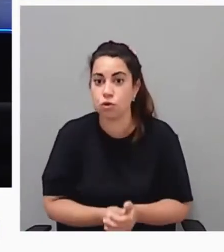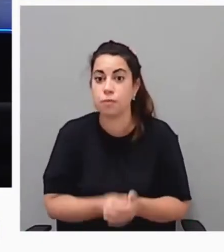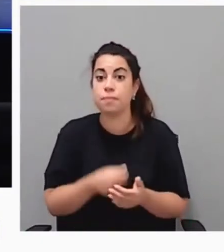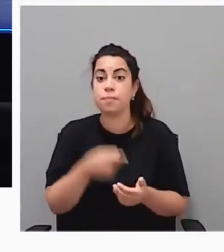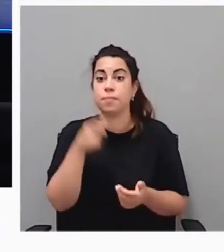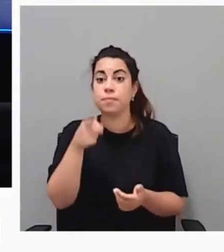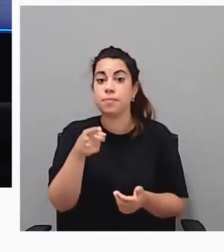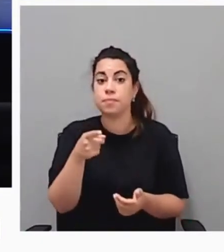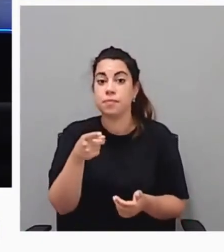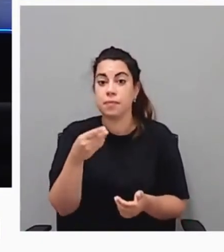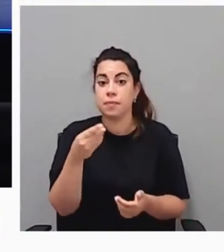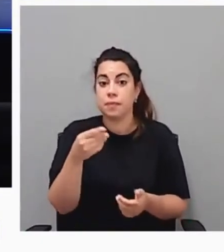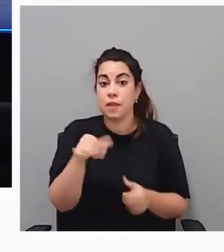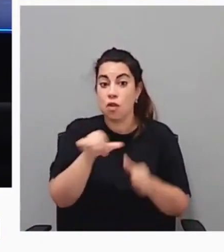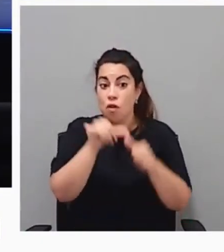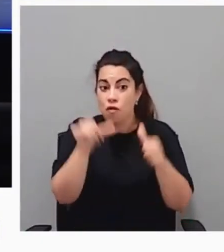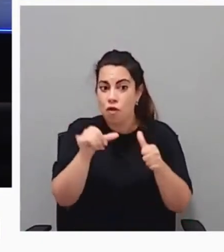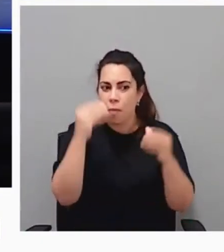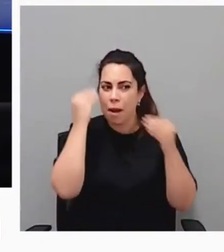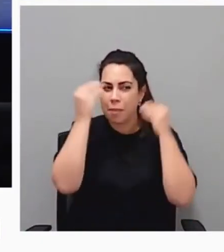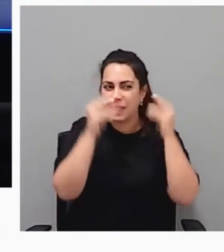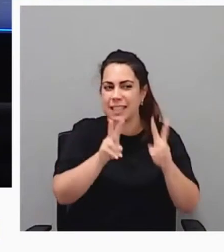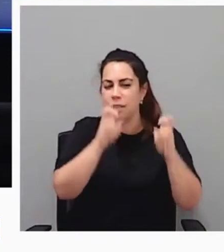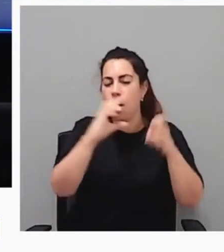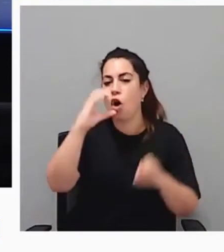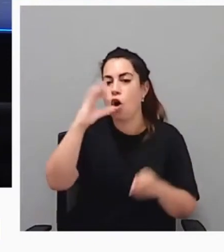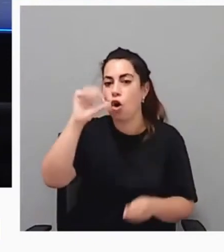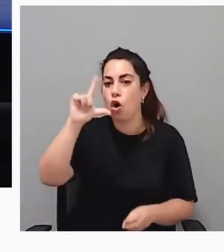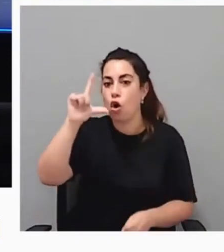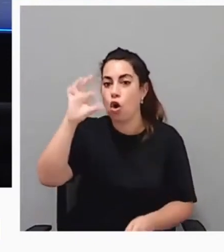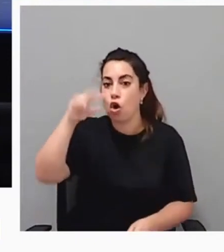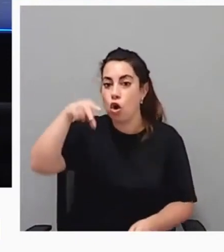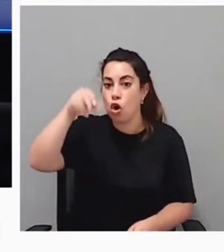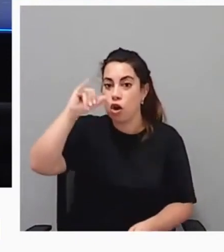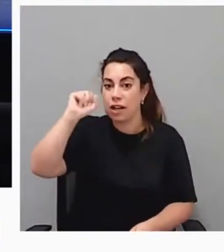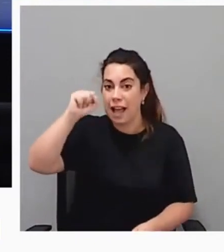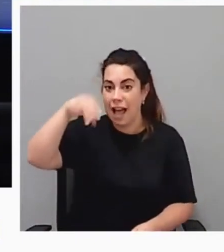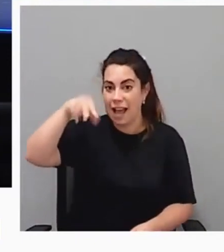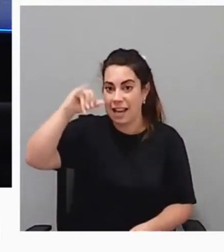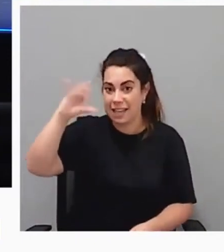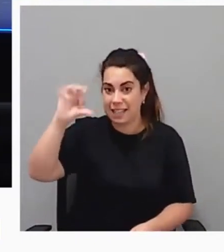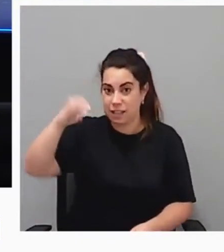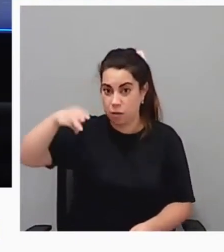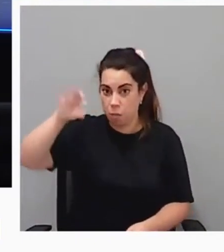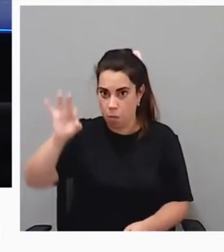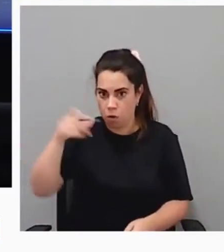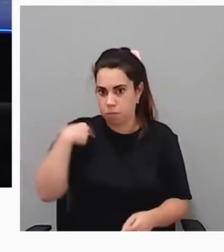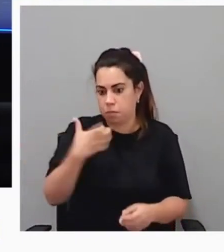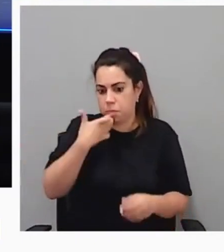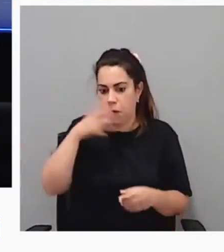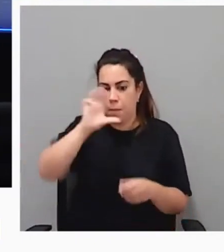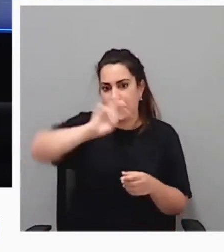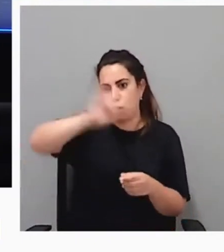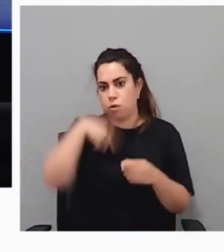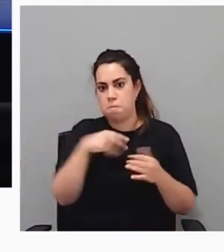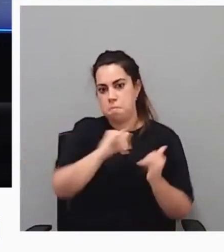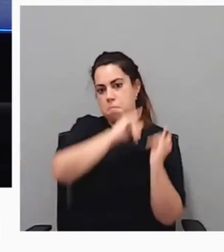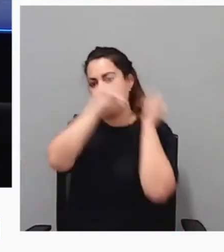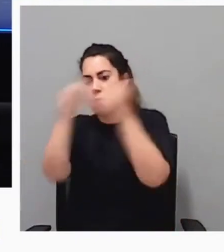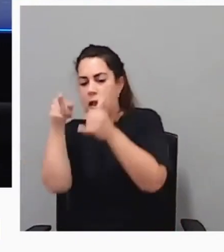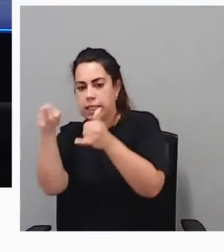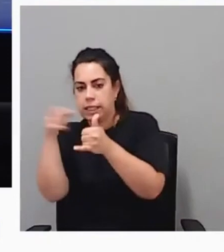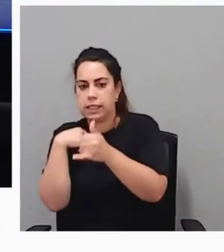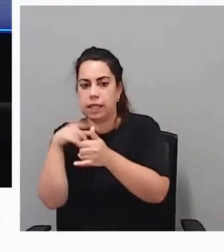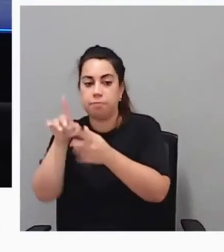manera de pensar del colonialismo. Vas a otro país, lo racionalizas, lo estereotipas,